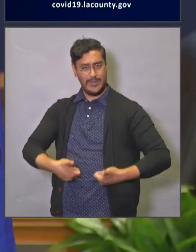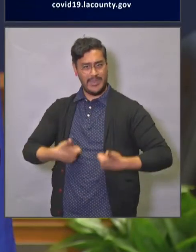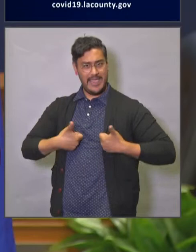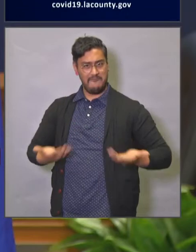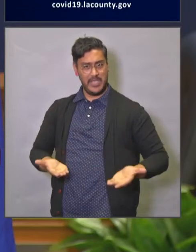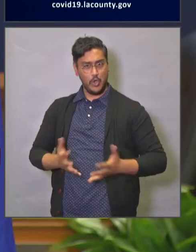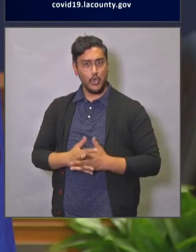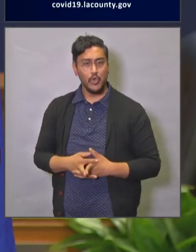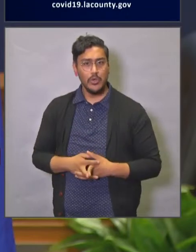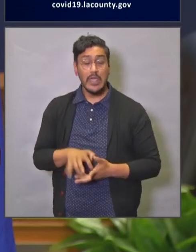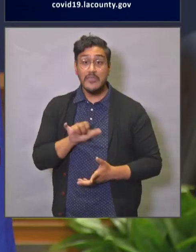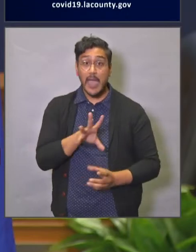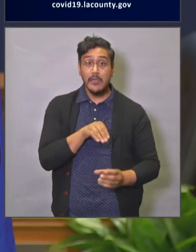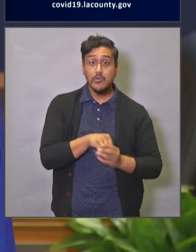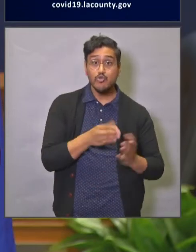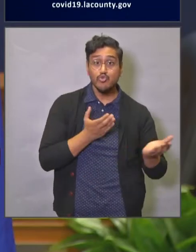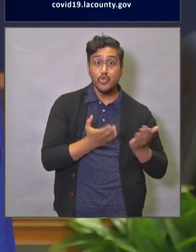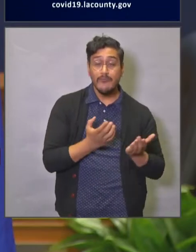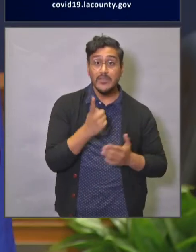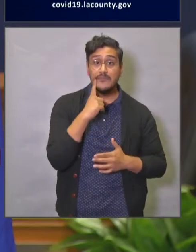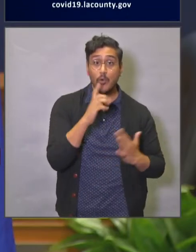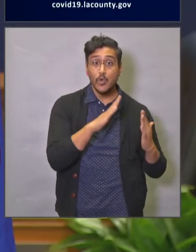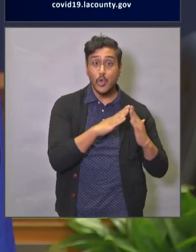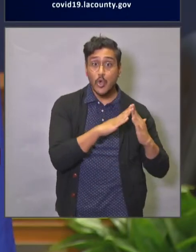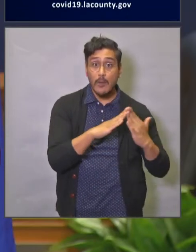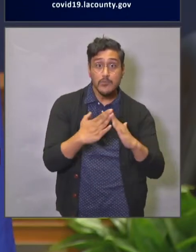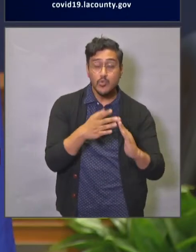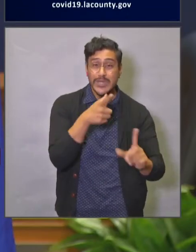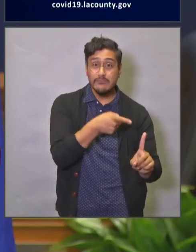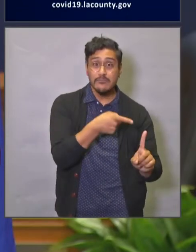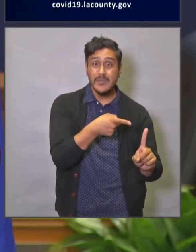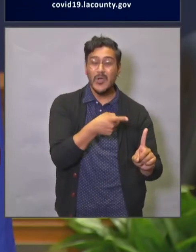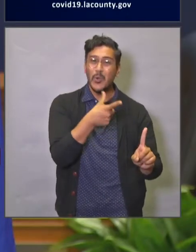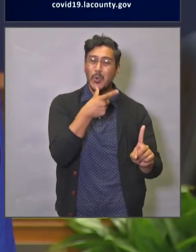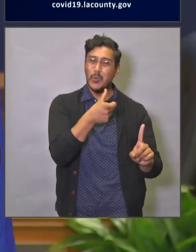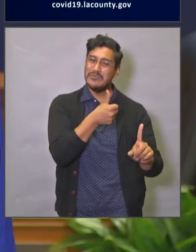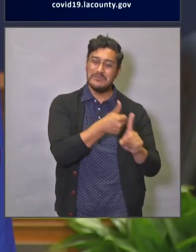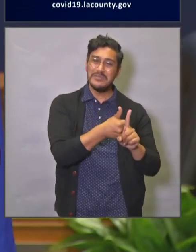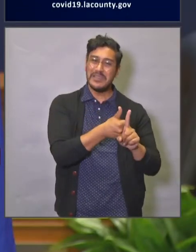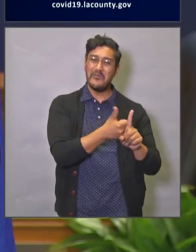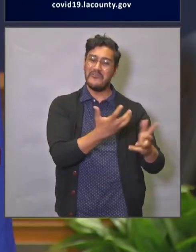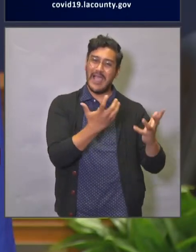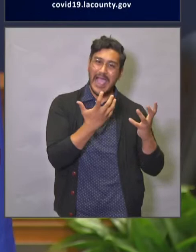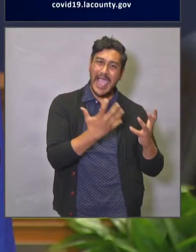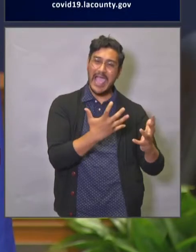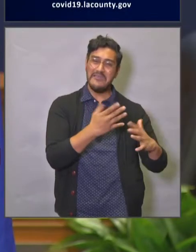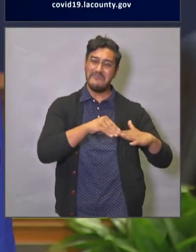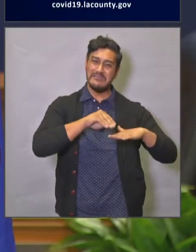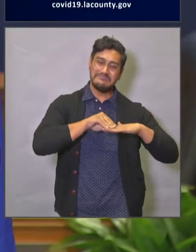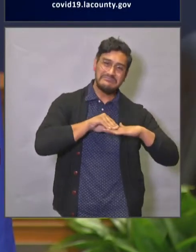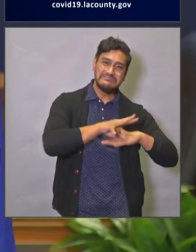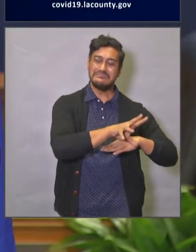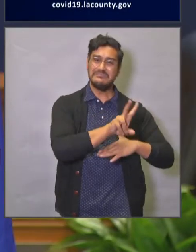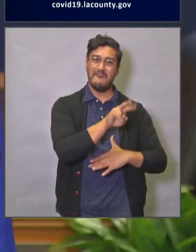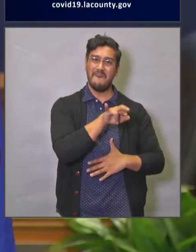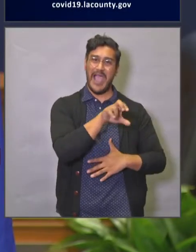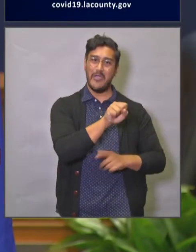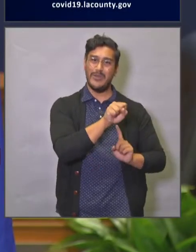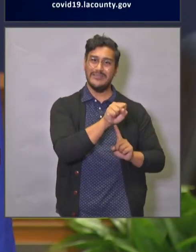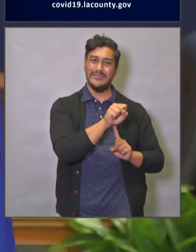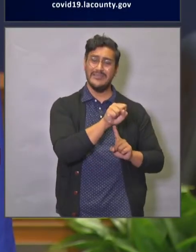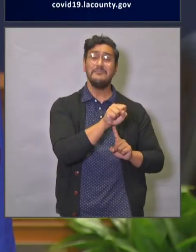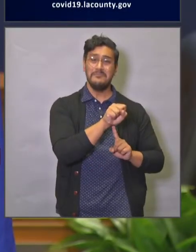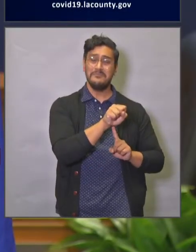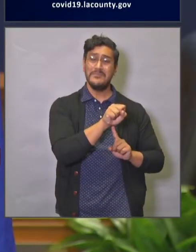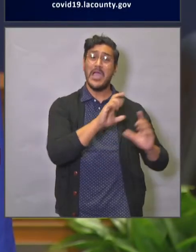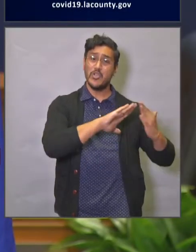incluye servicios para comunidades que han sido impactados por el virus y que son comunidades de color. Bajo mi